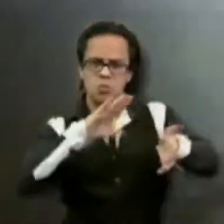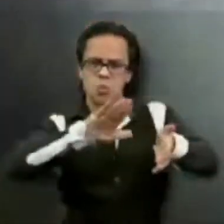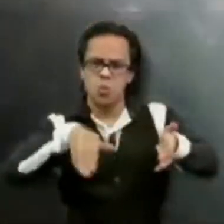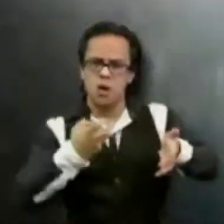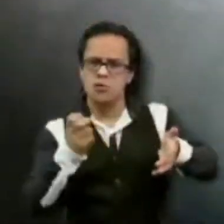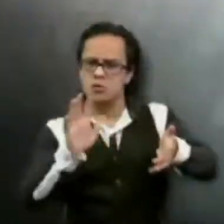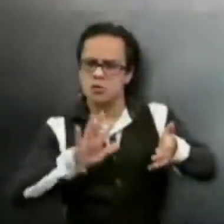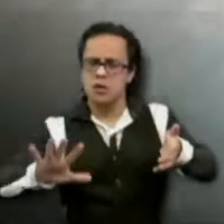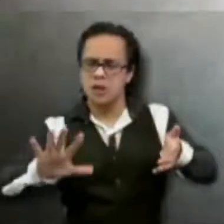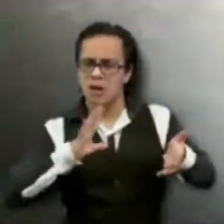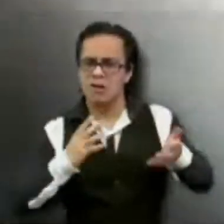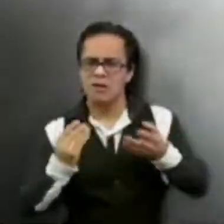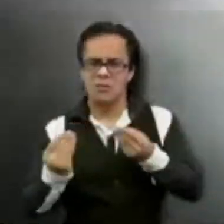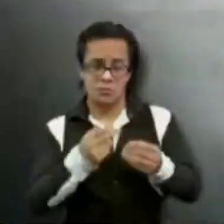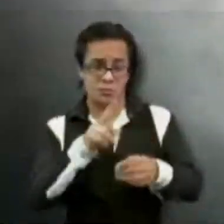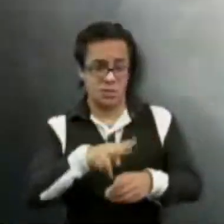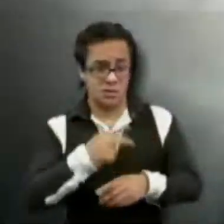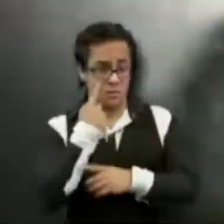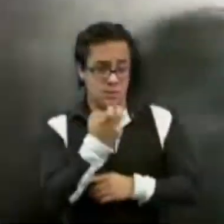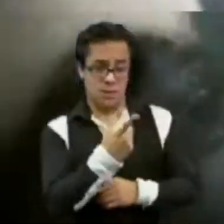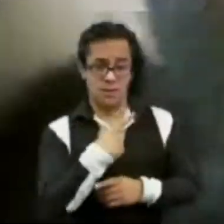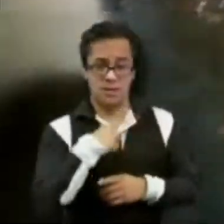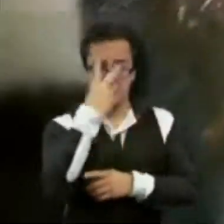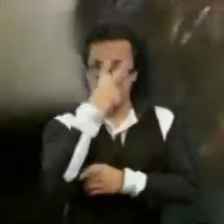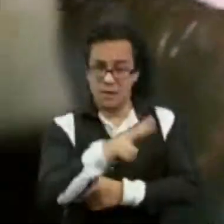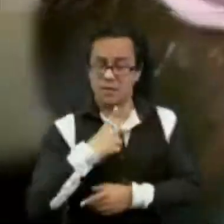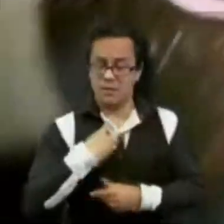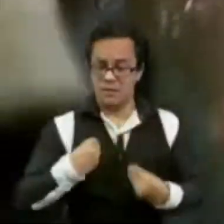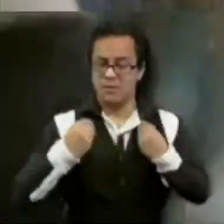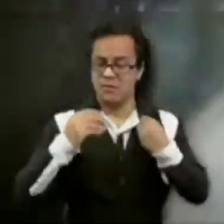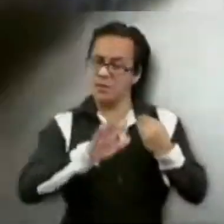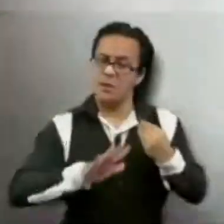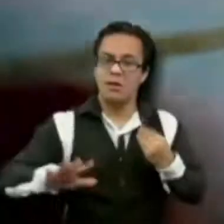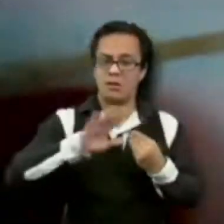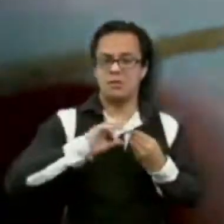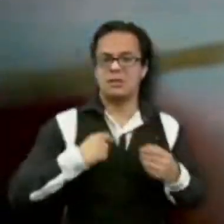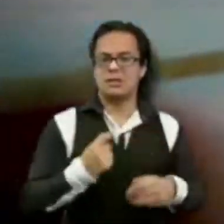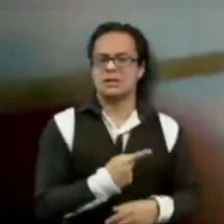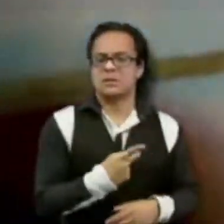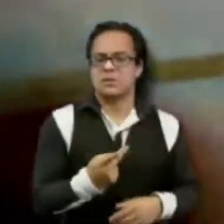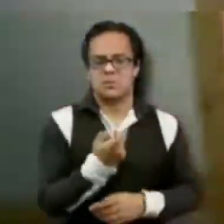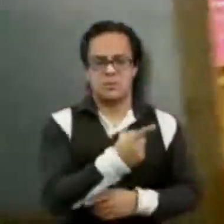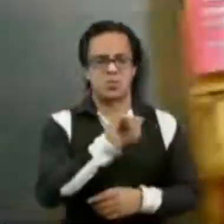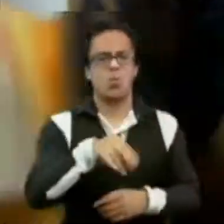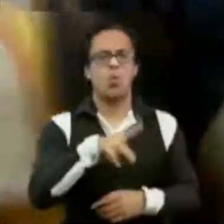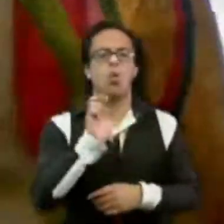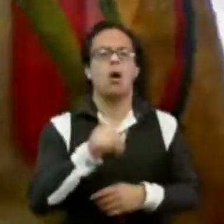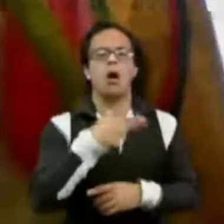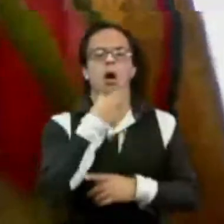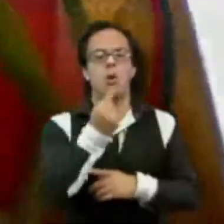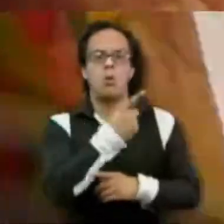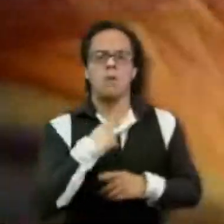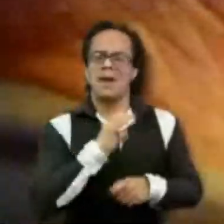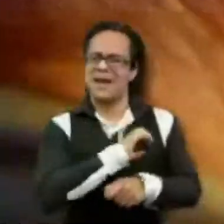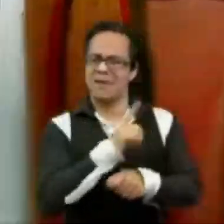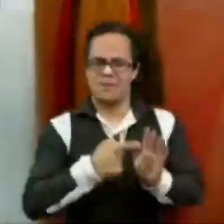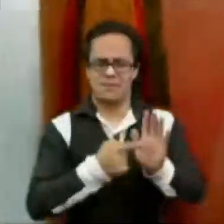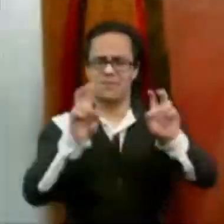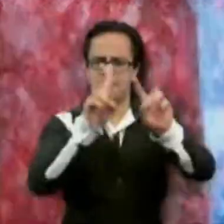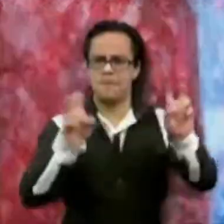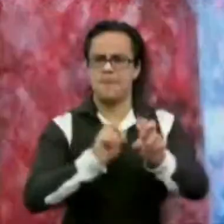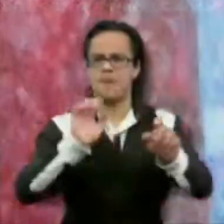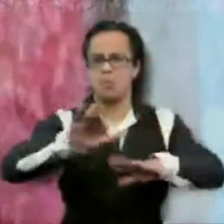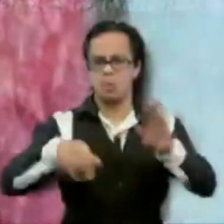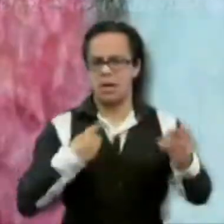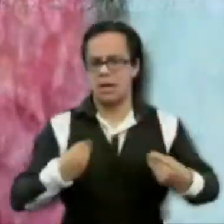muertos que son los verdaderos mexicanos que viven en la gran pobreza, ¿no? Él es Juan Lucas, se ha especializado en los temas sobre la muerte,